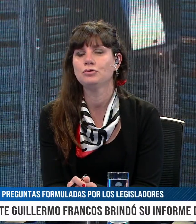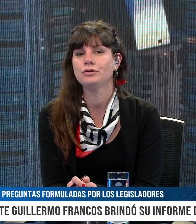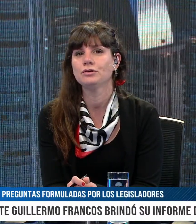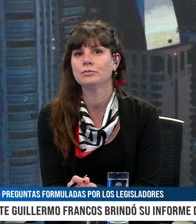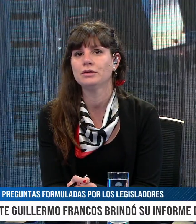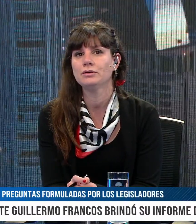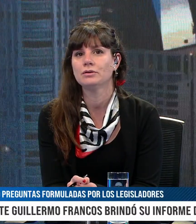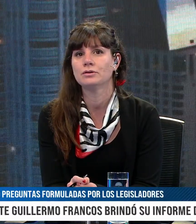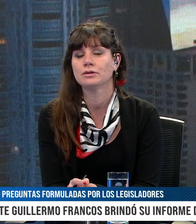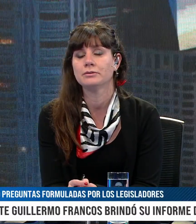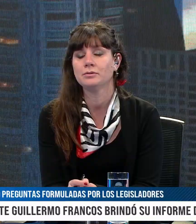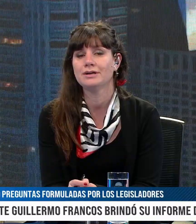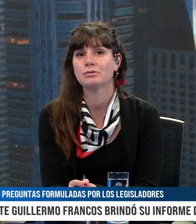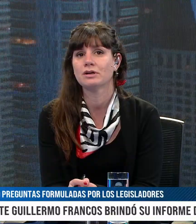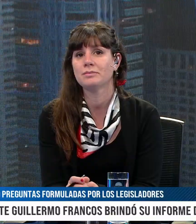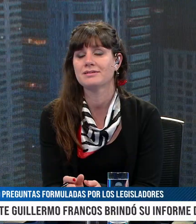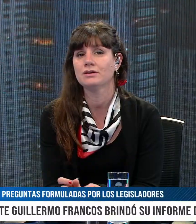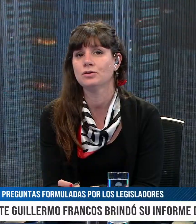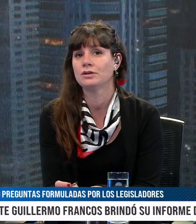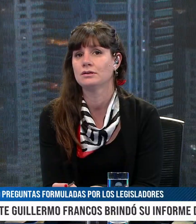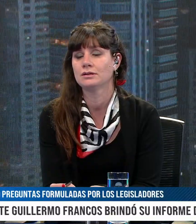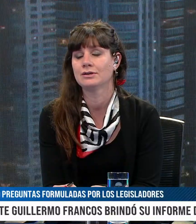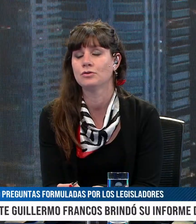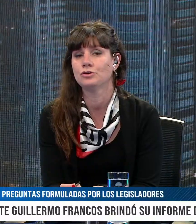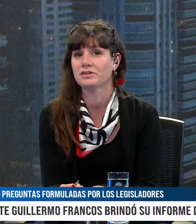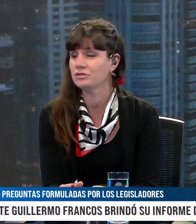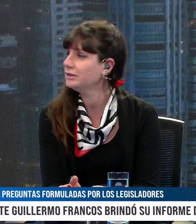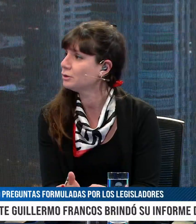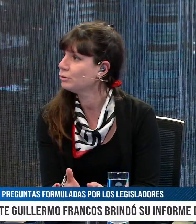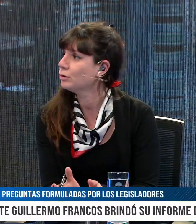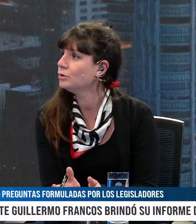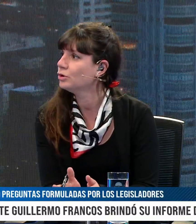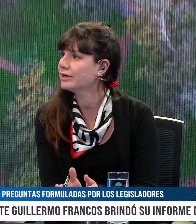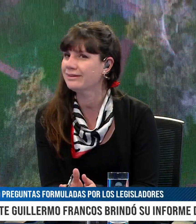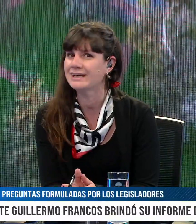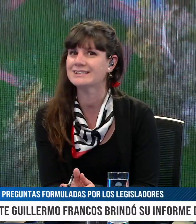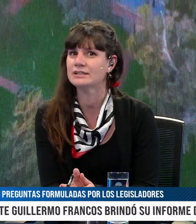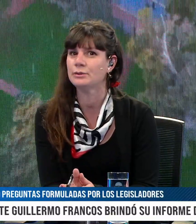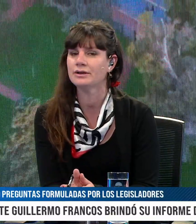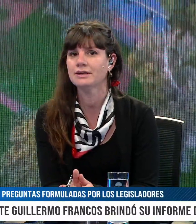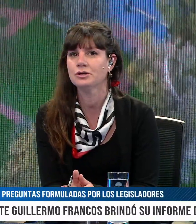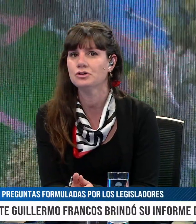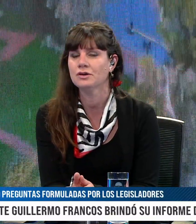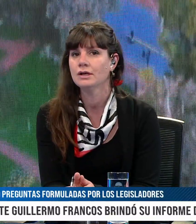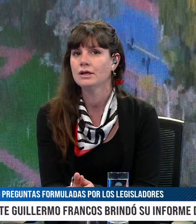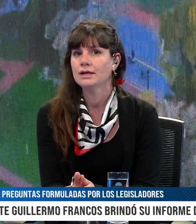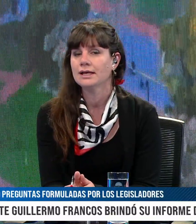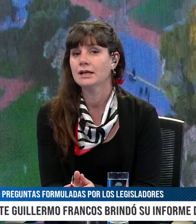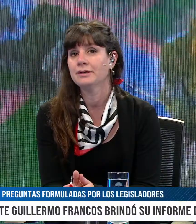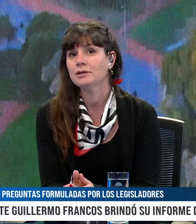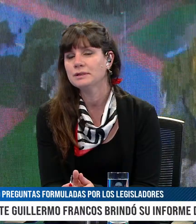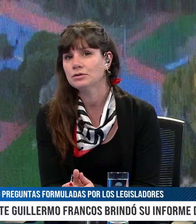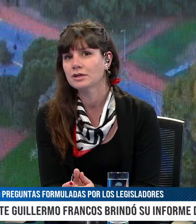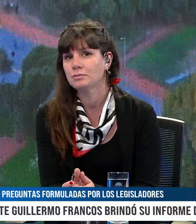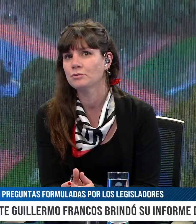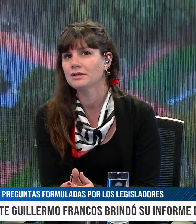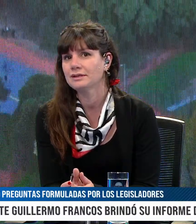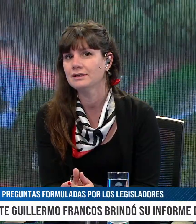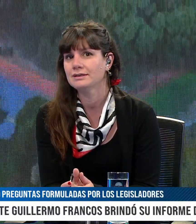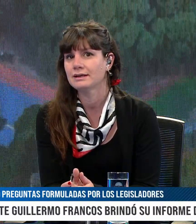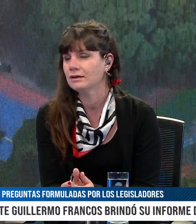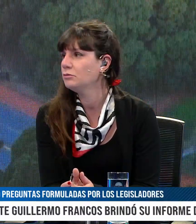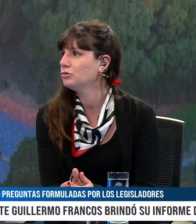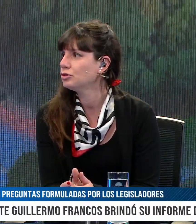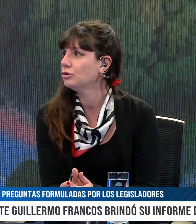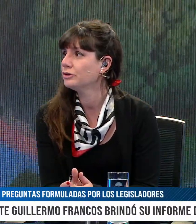de un fenómeno que vimos la semana pasada con la conformación de este nuevo bloque de ex-libertarios, que la verdad, Pato, que